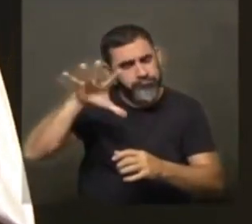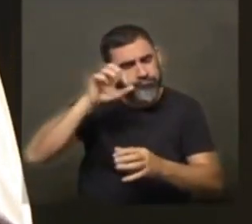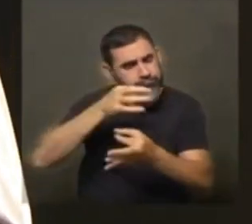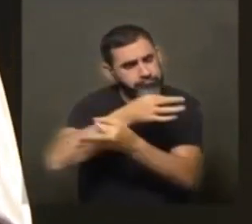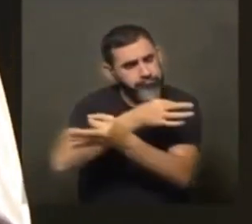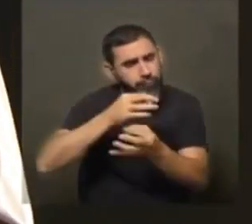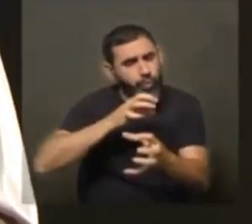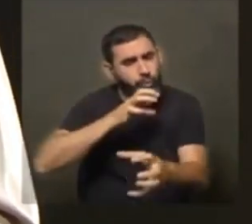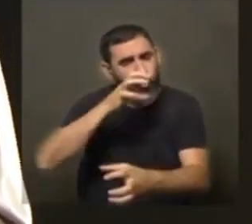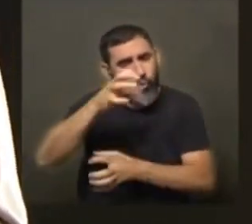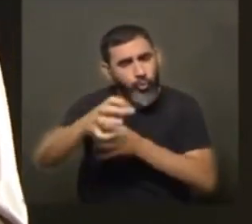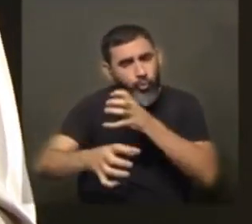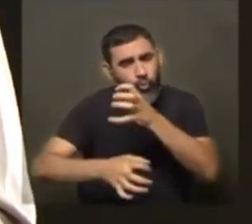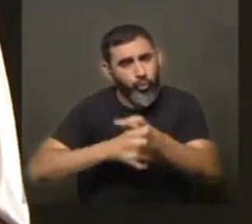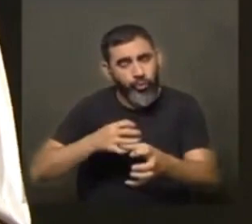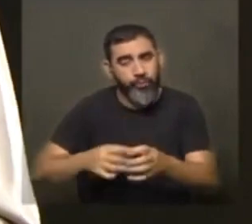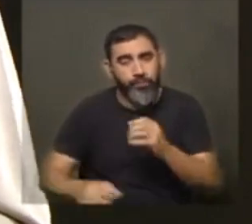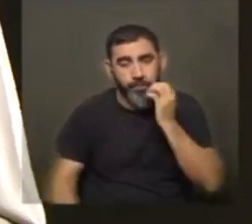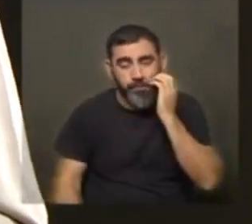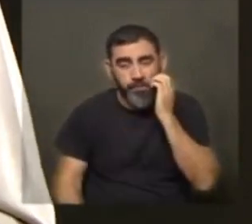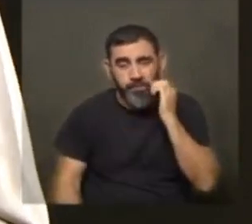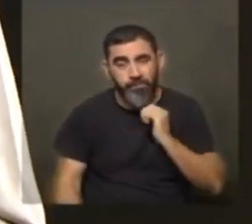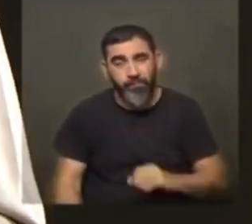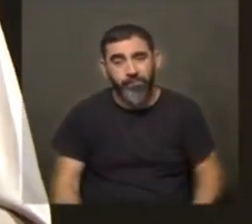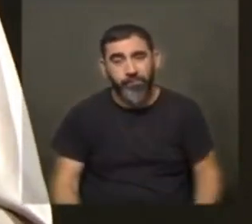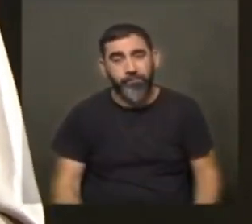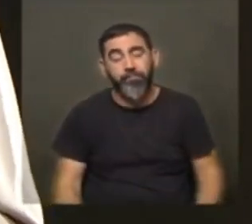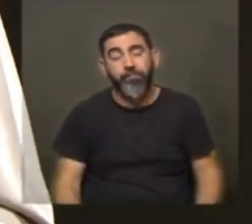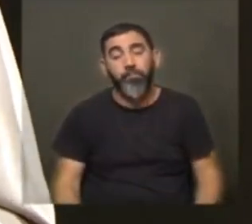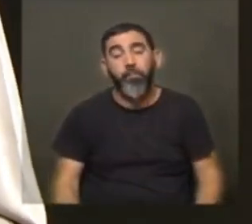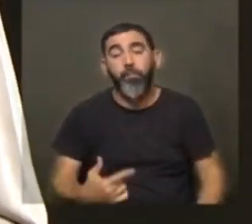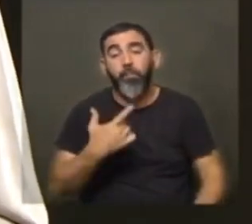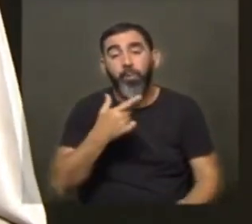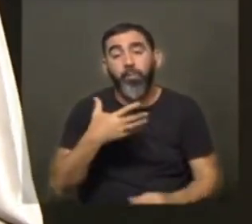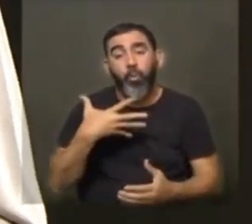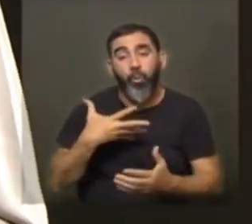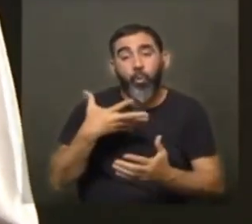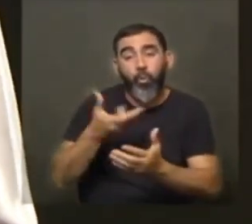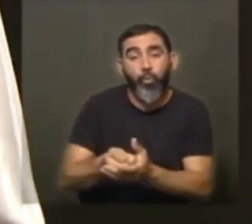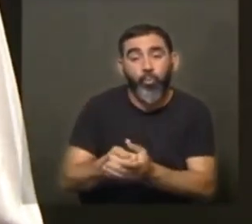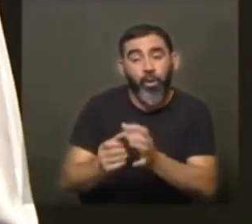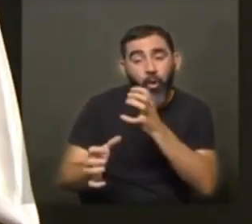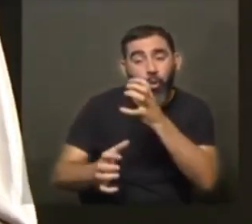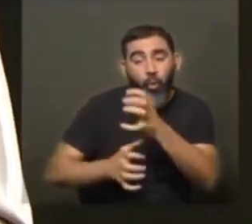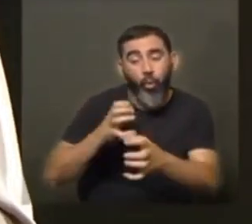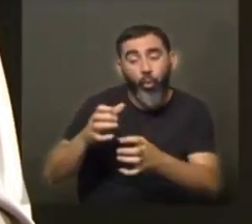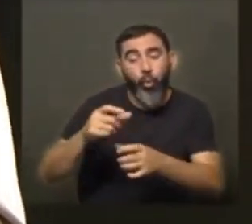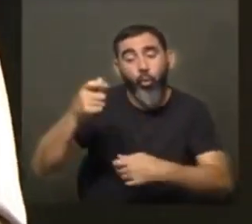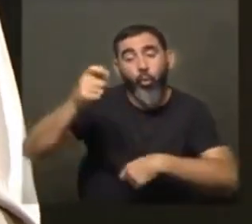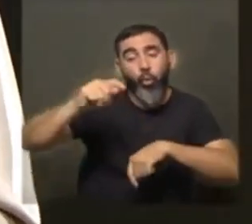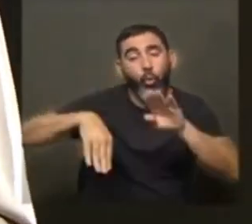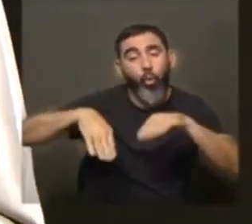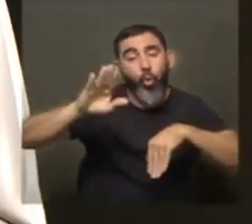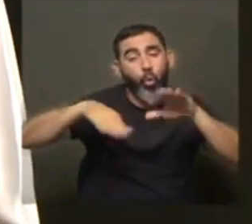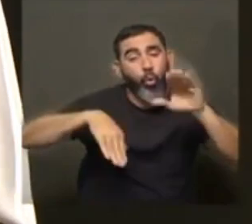exactamente los colores. Como que, por ejemplo, nos ponía el ejemplo de cuando uno va a comprar un color específico de pintura, como